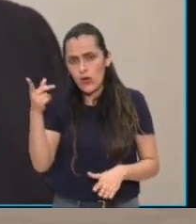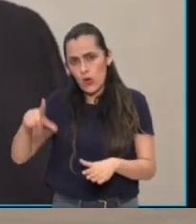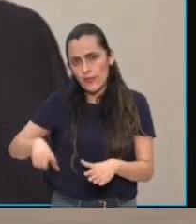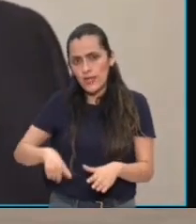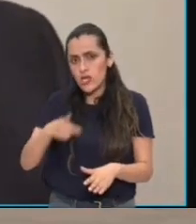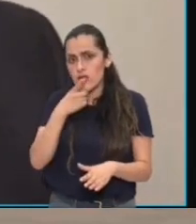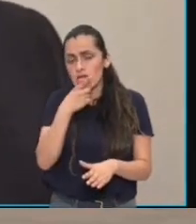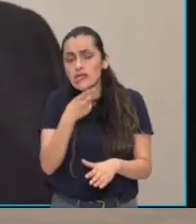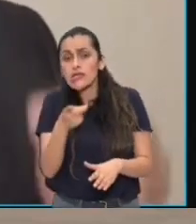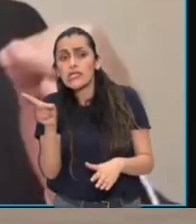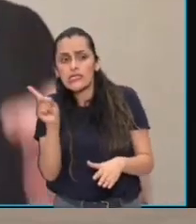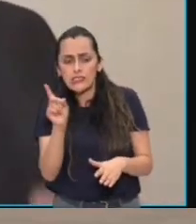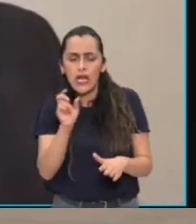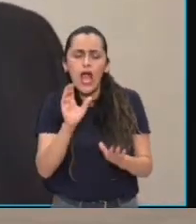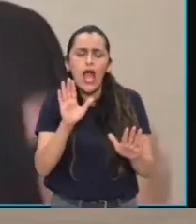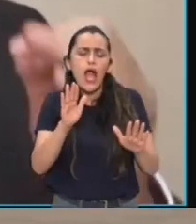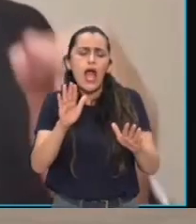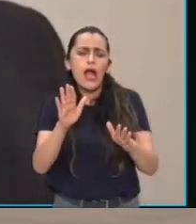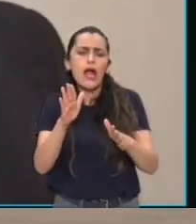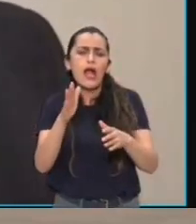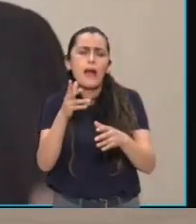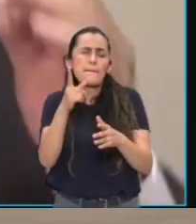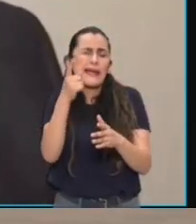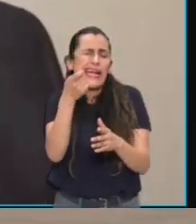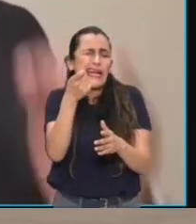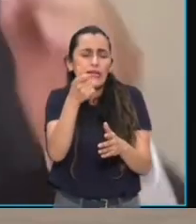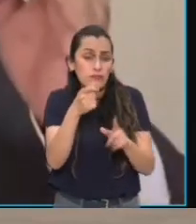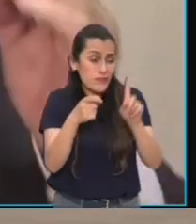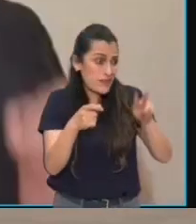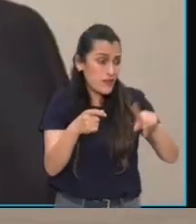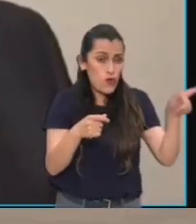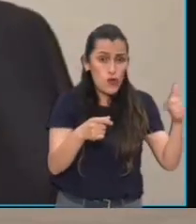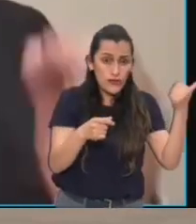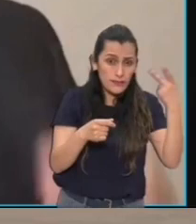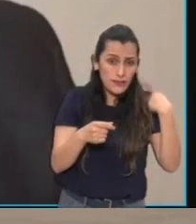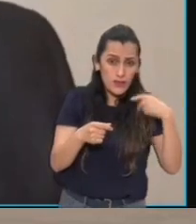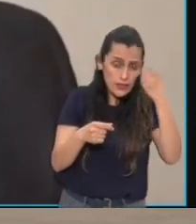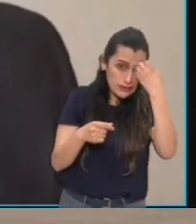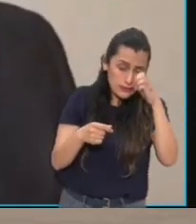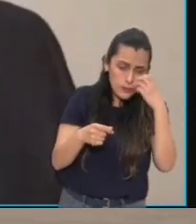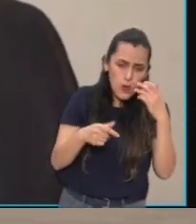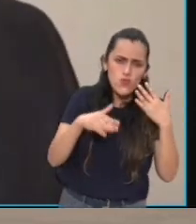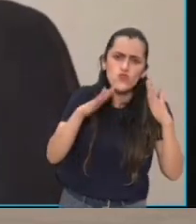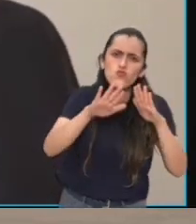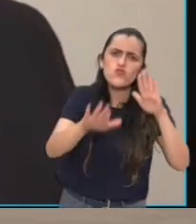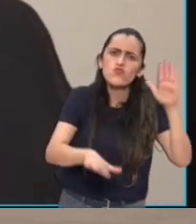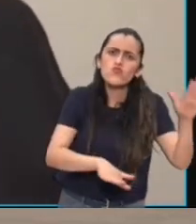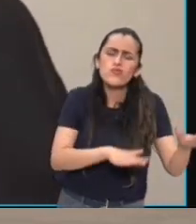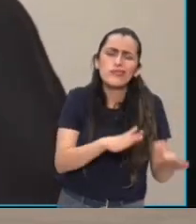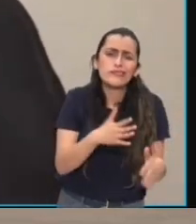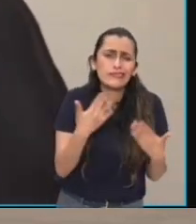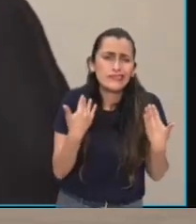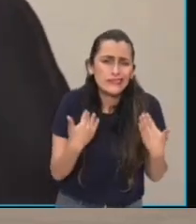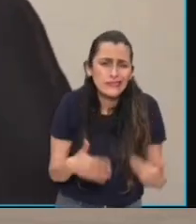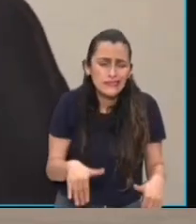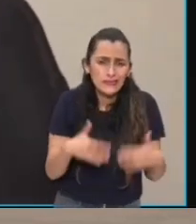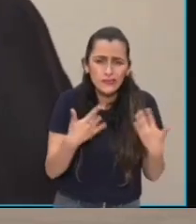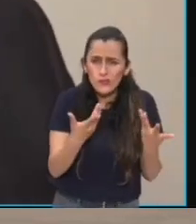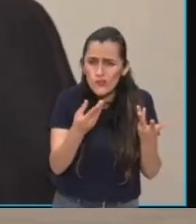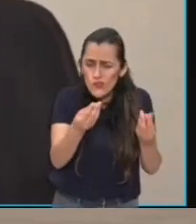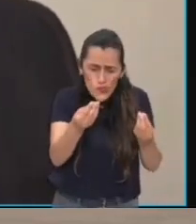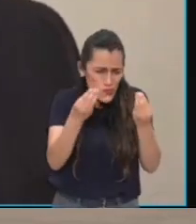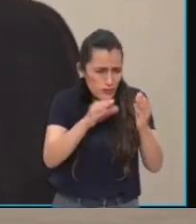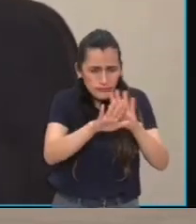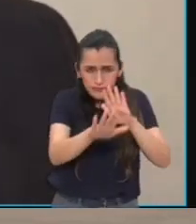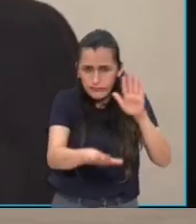multiplicar la cifra por 2.5. Casi medio millón de hogares enlutados en el país. Somos el país con más